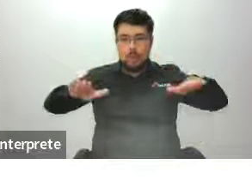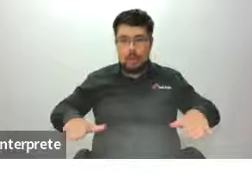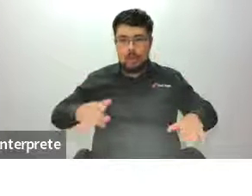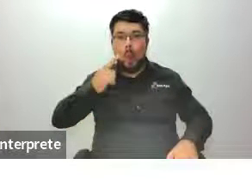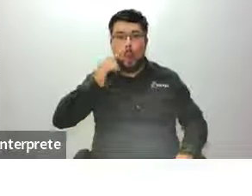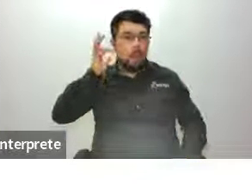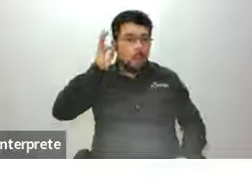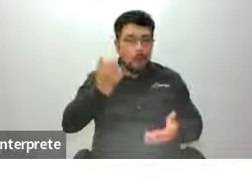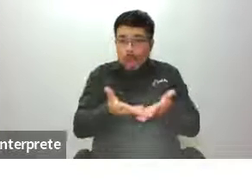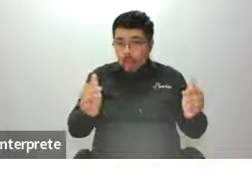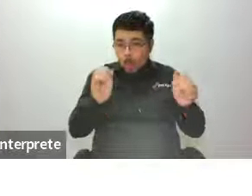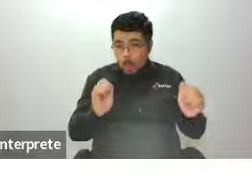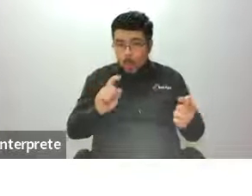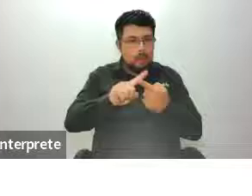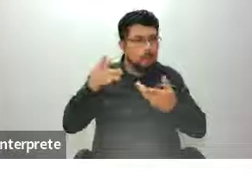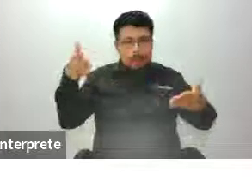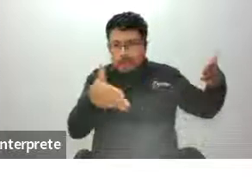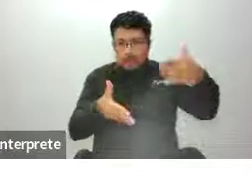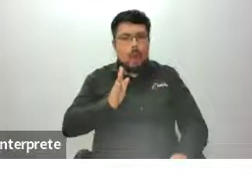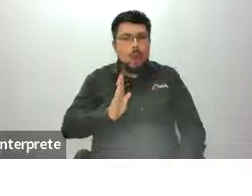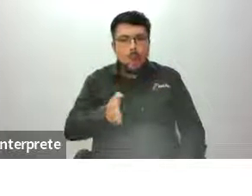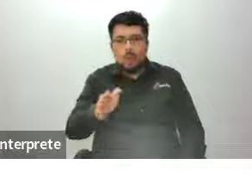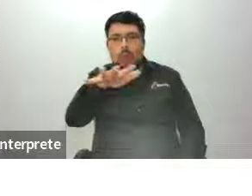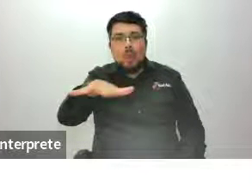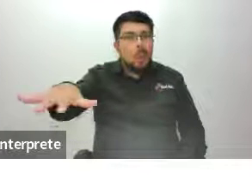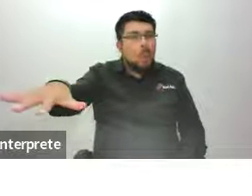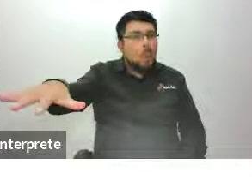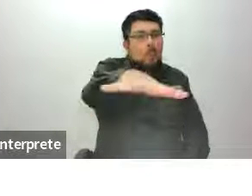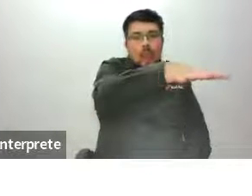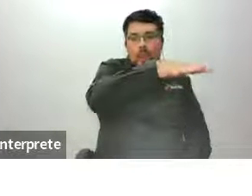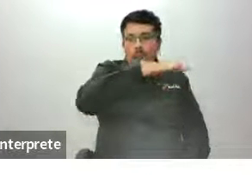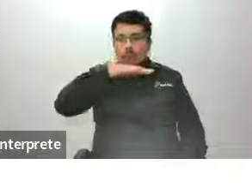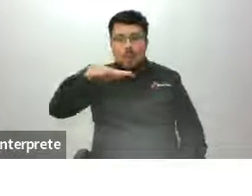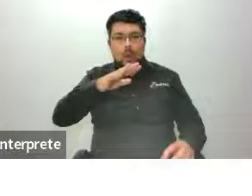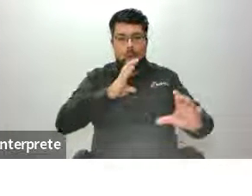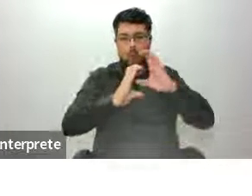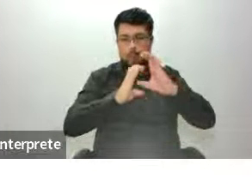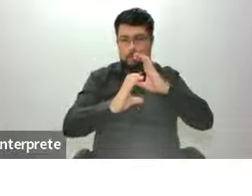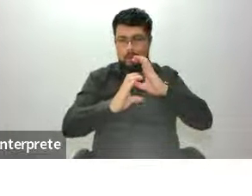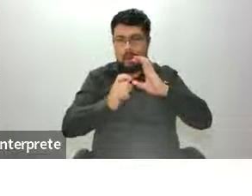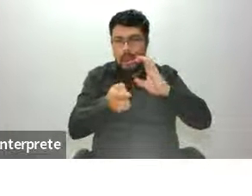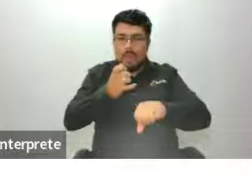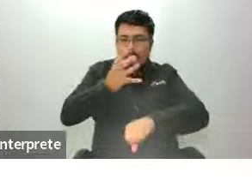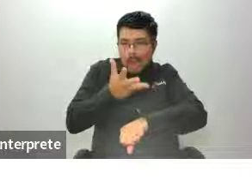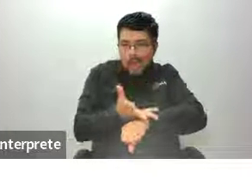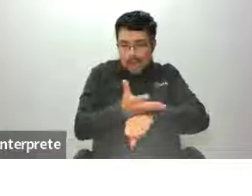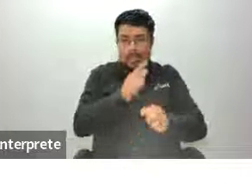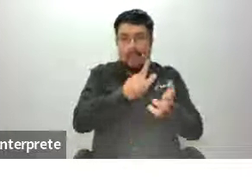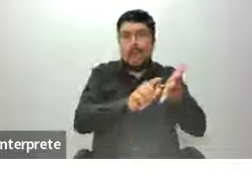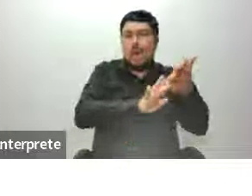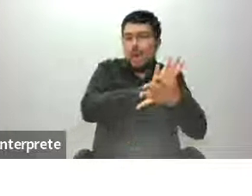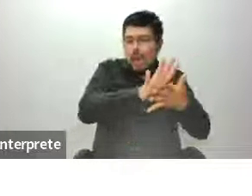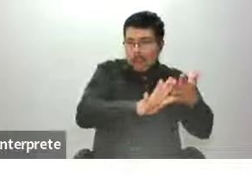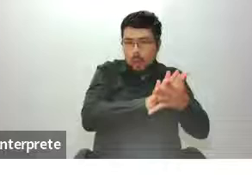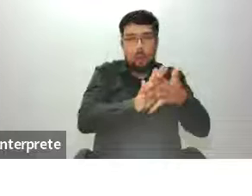partícipes constantes de un entorno comunicativo que va a tener una lengua, ya sea visual,